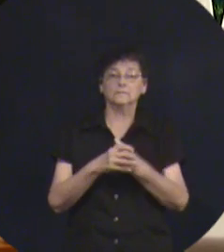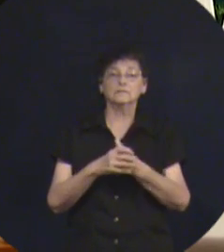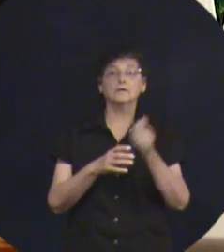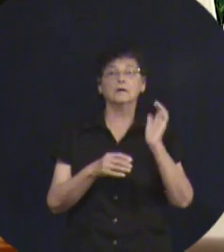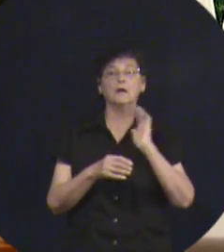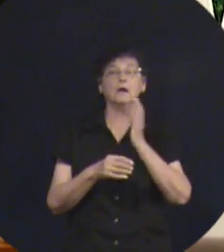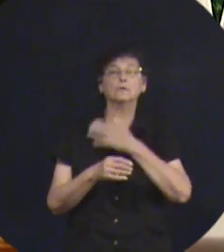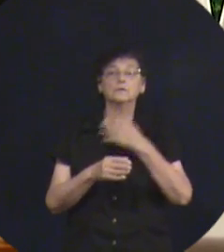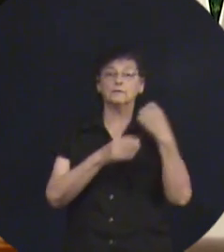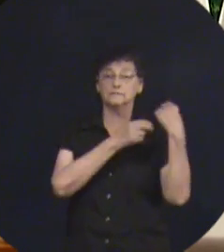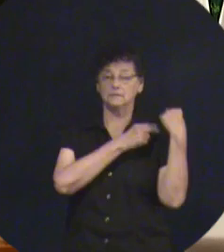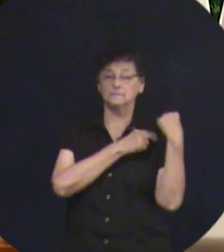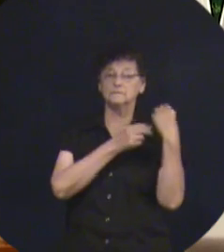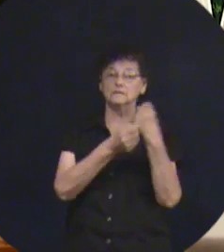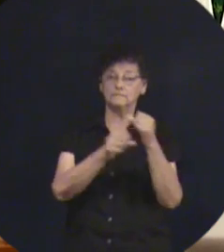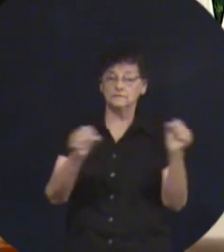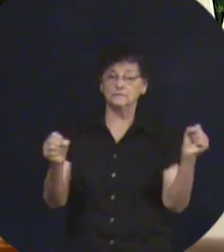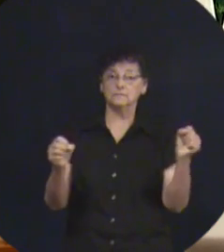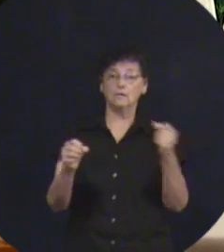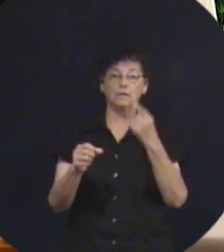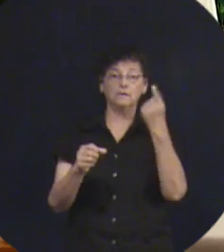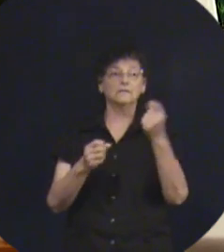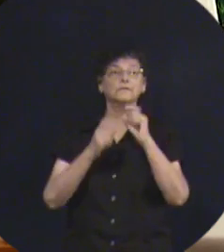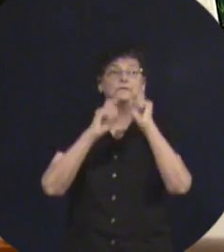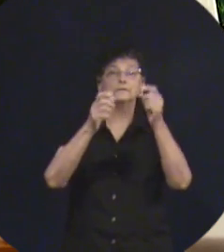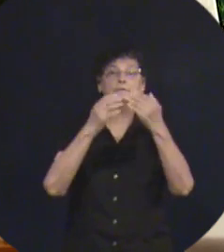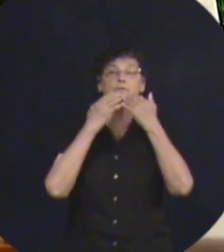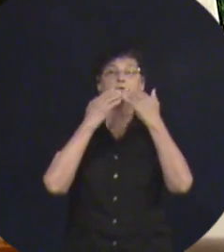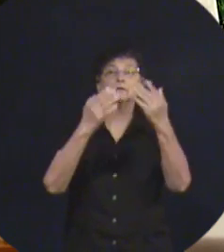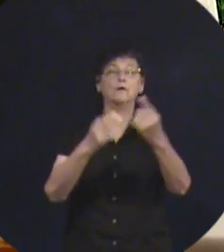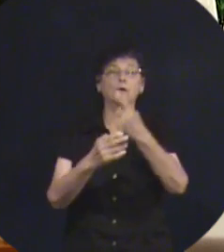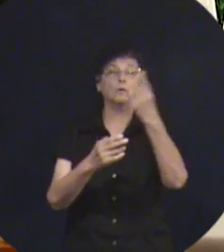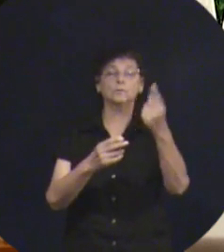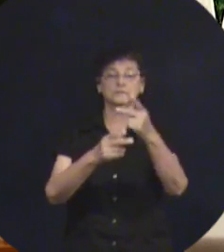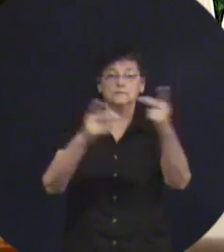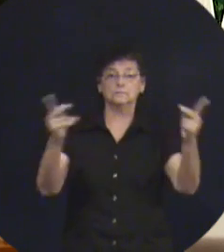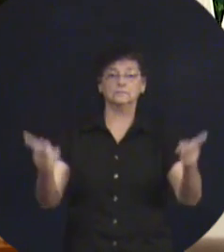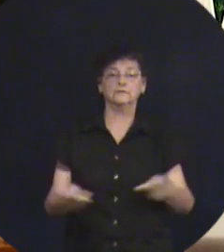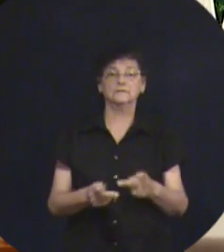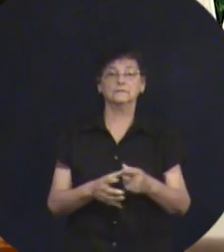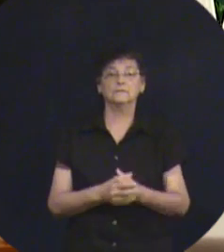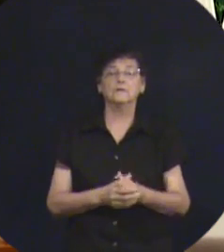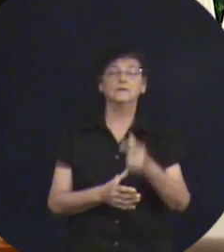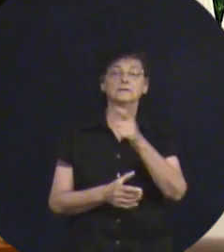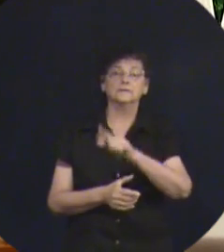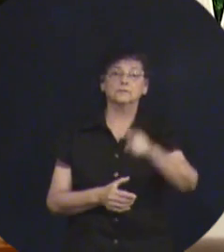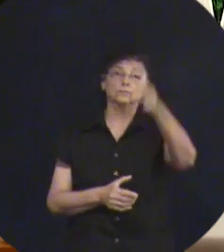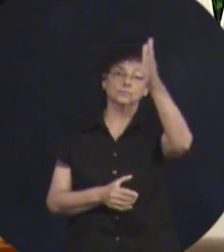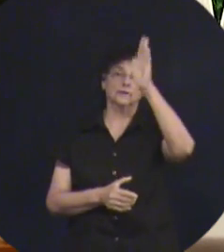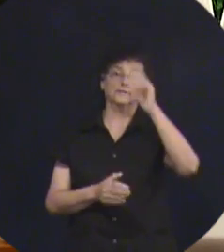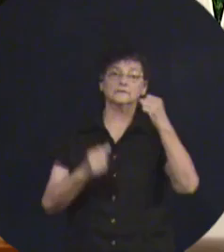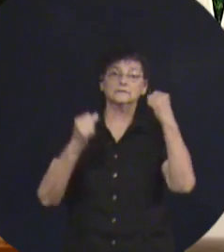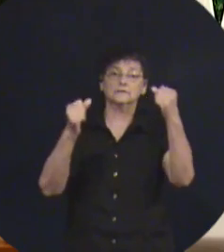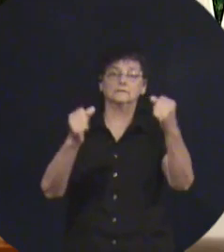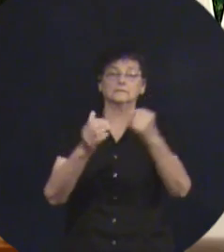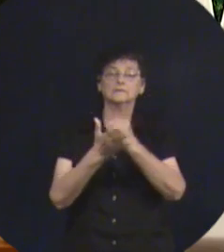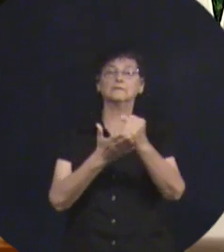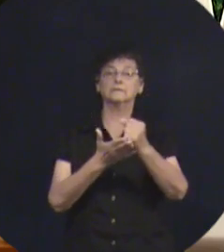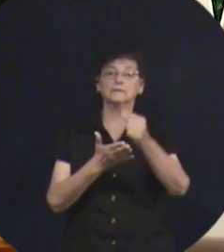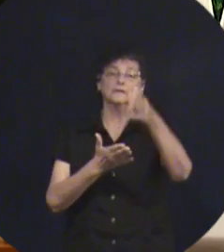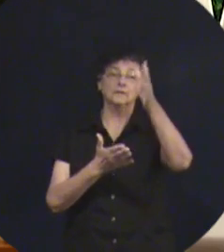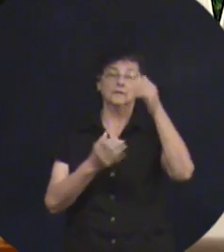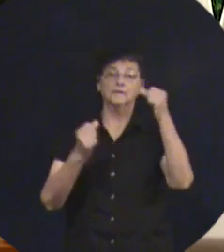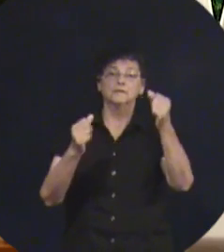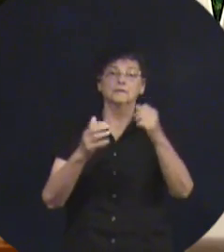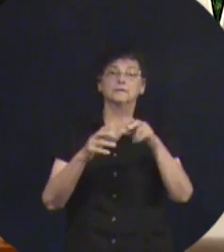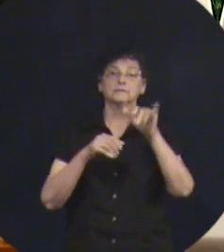Es nuestro deber y salvación darte gracias siempre y en todo lugar, Señor Padre Santo, Dios Todopoderoso